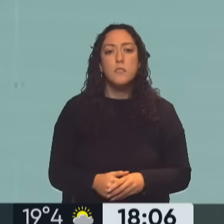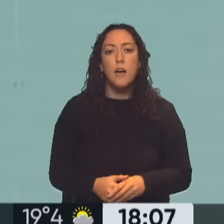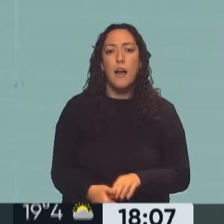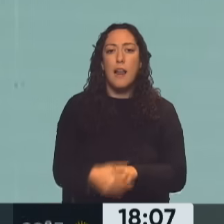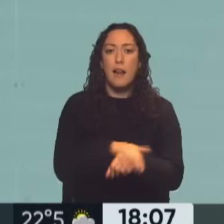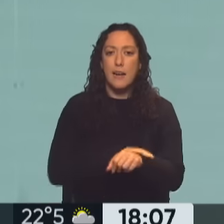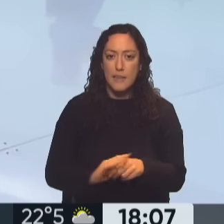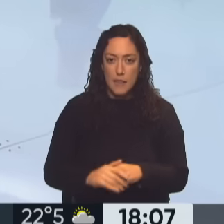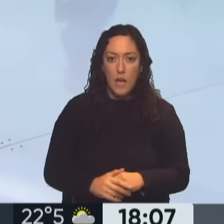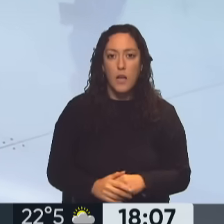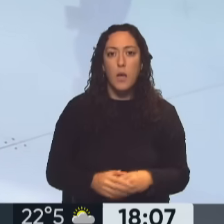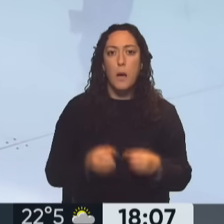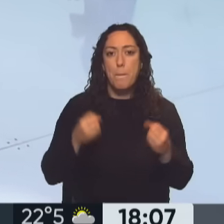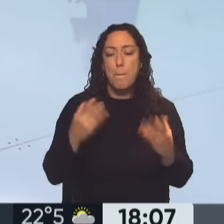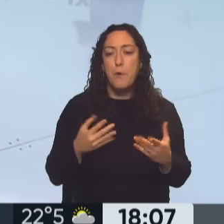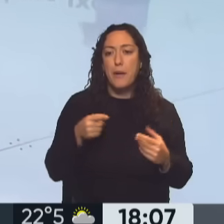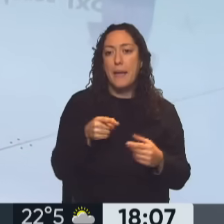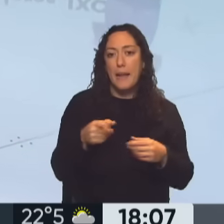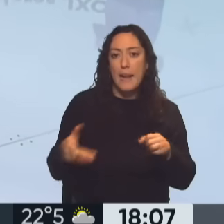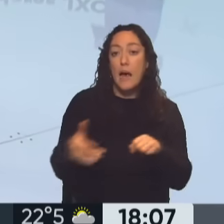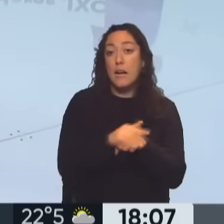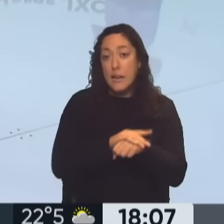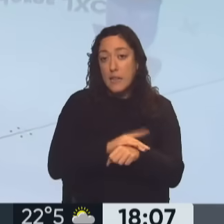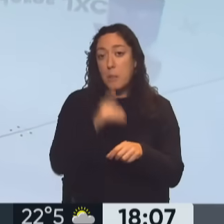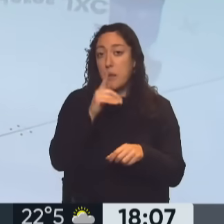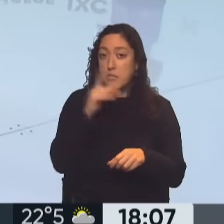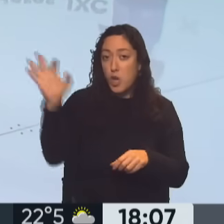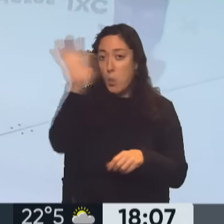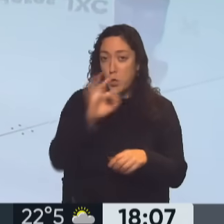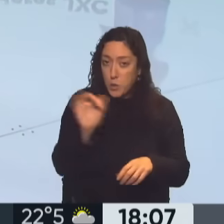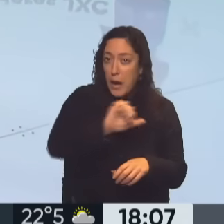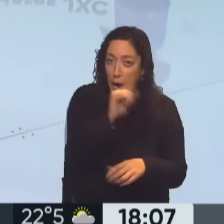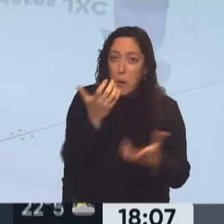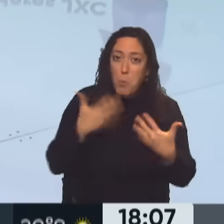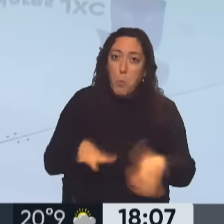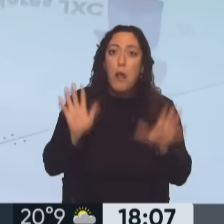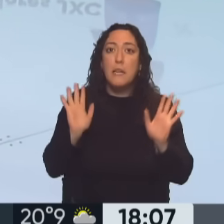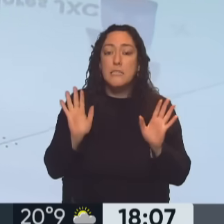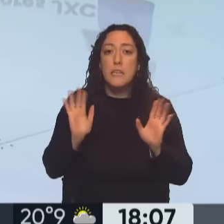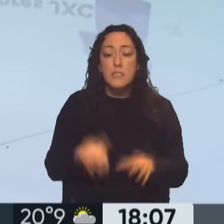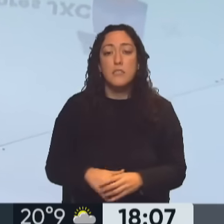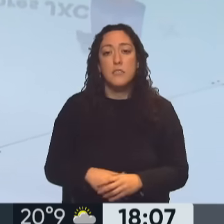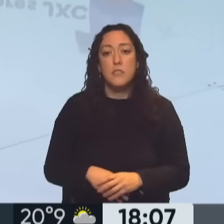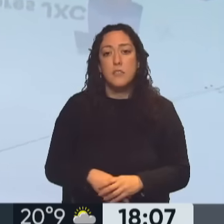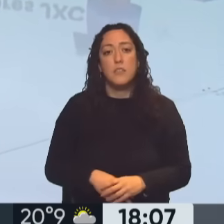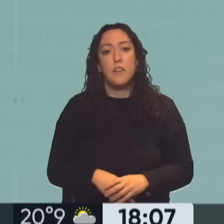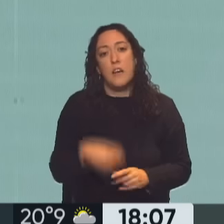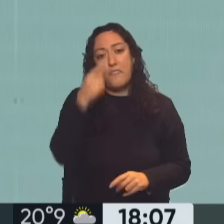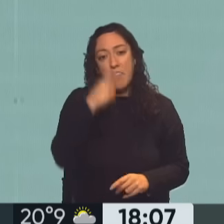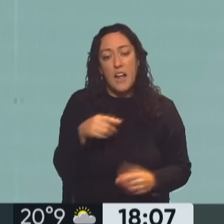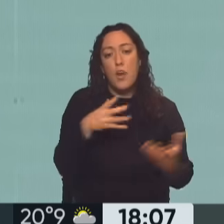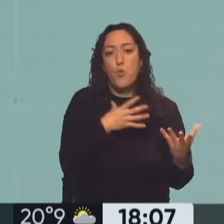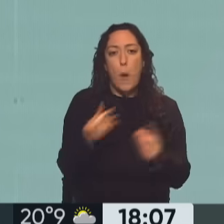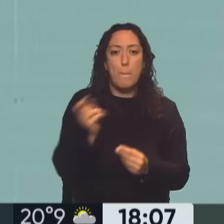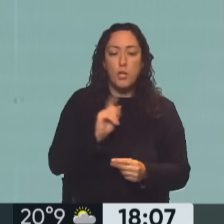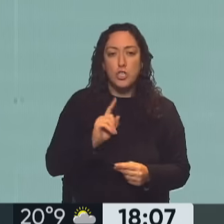Horacio Rodríguez Larreta cuando todavía tenía posibilidades, digamos, antes de las PASO de ser candidato, y después de no haber acompañado